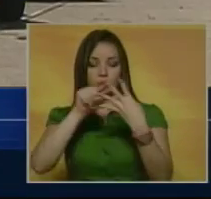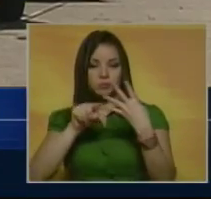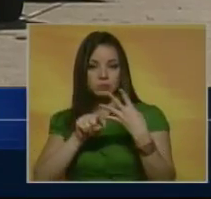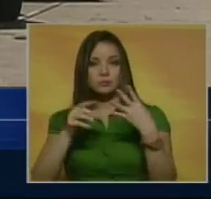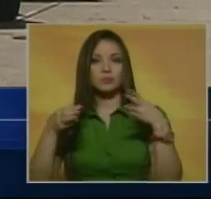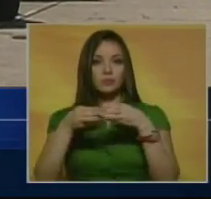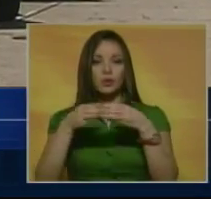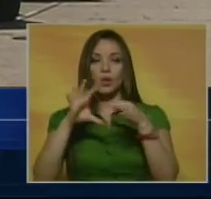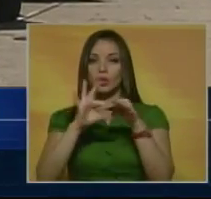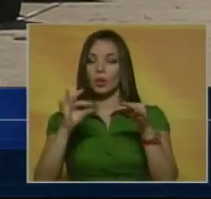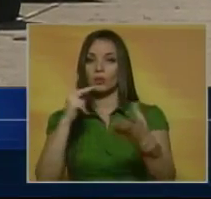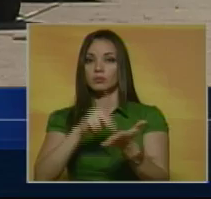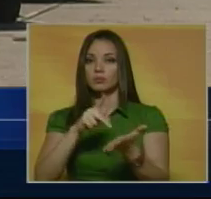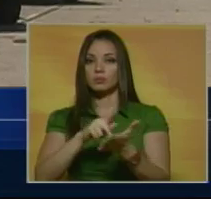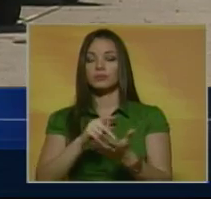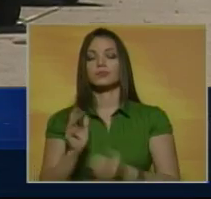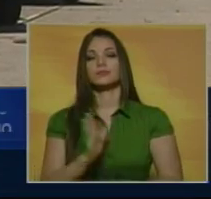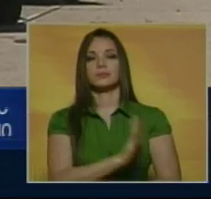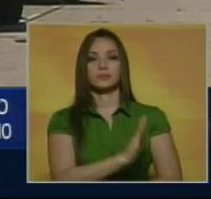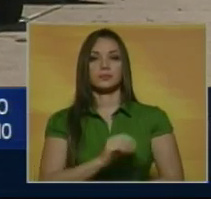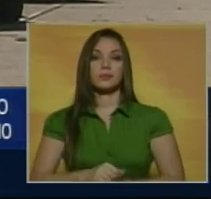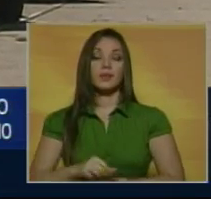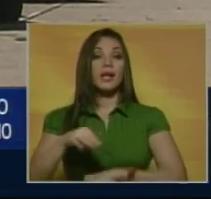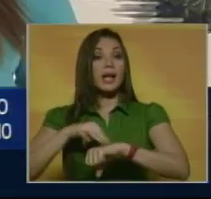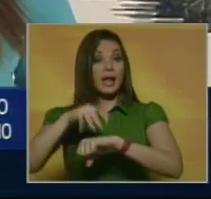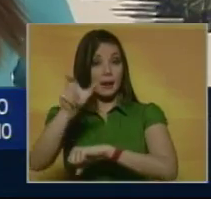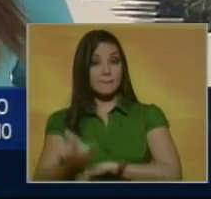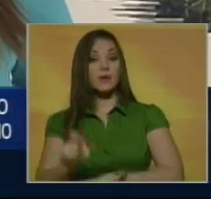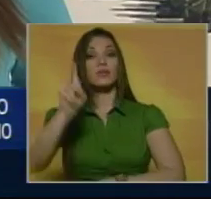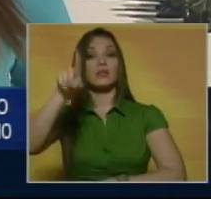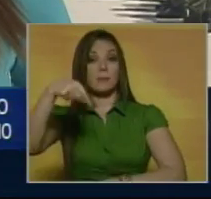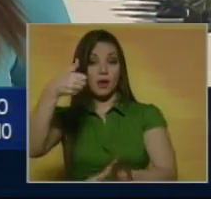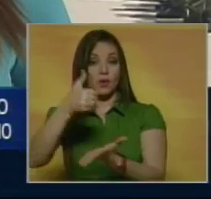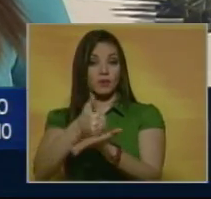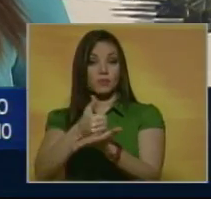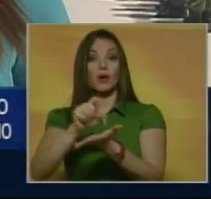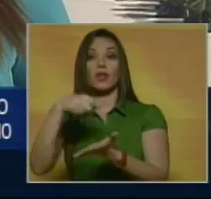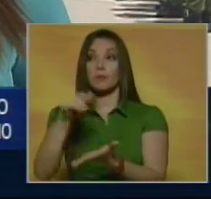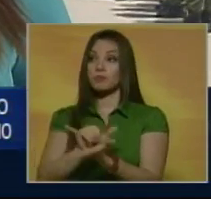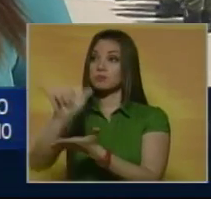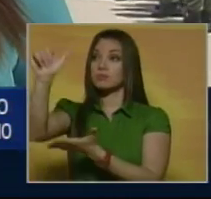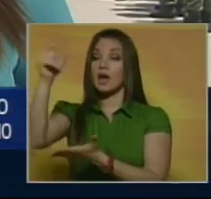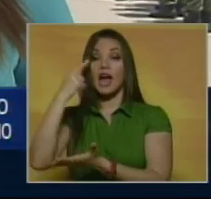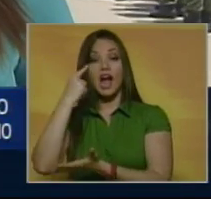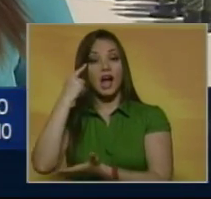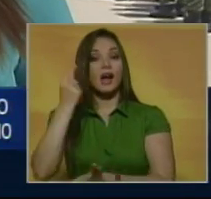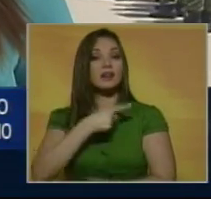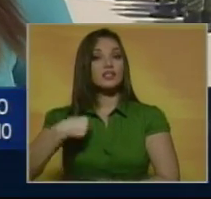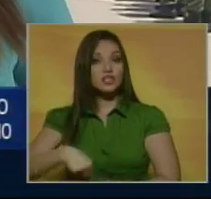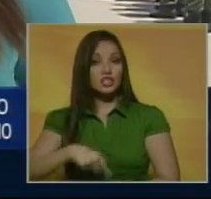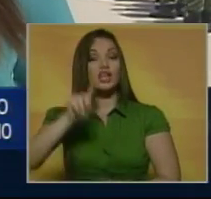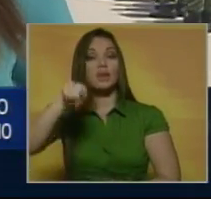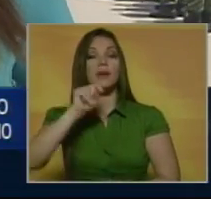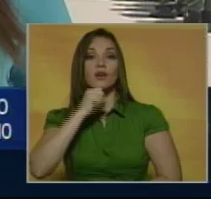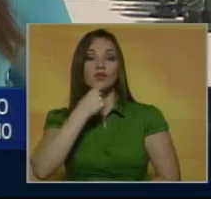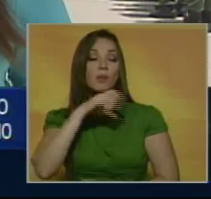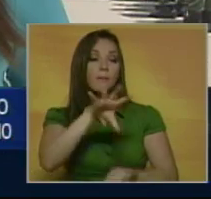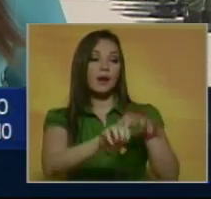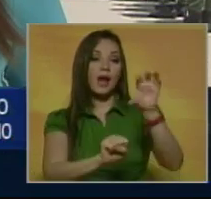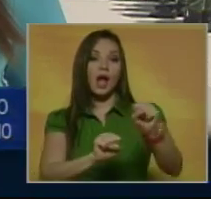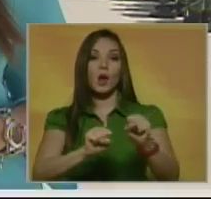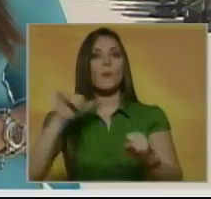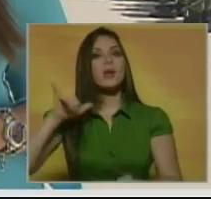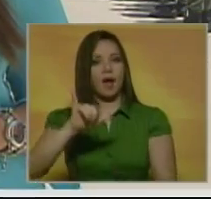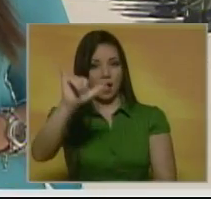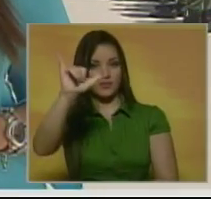Fuerza Armada Nacional Bolivariana. El ministro de la Defensa también confirmó que próximamente viajará a China y a Rusia para concretar la compra de equipos militares.